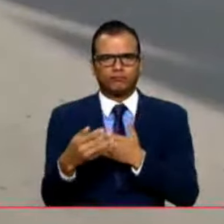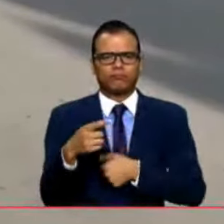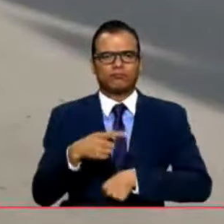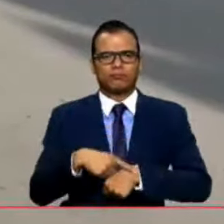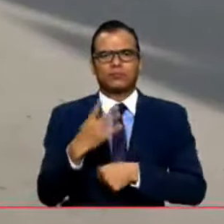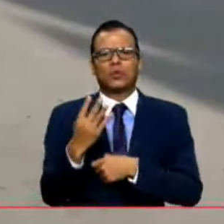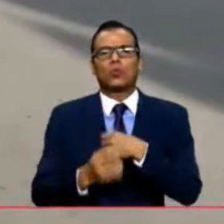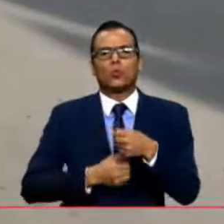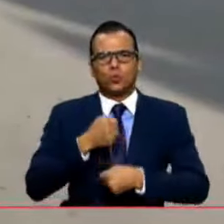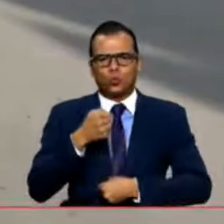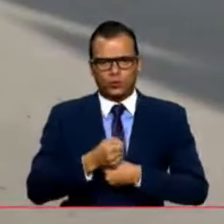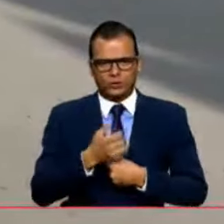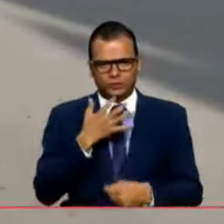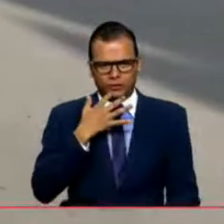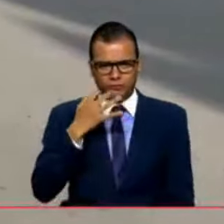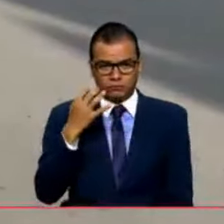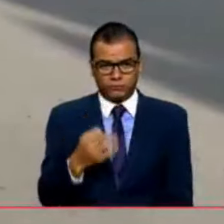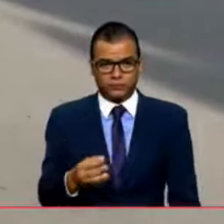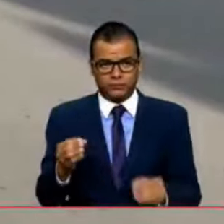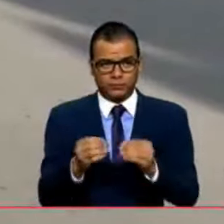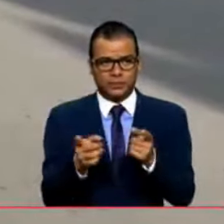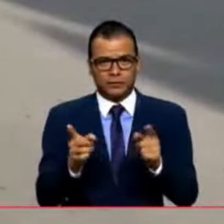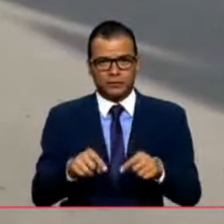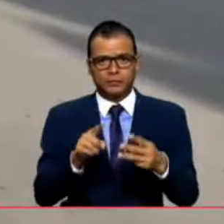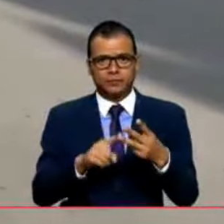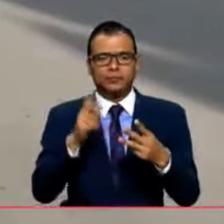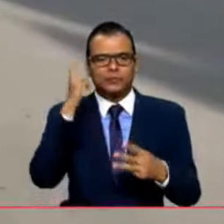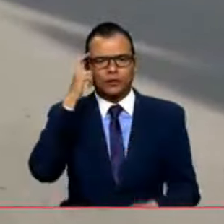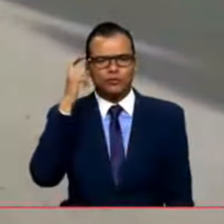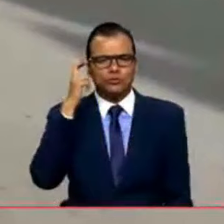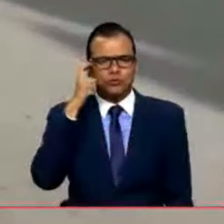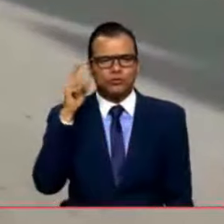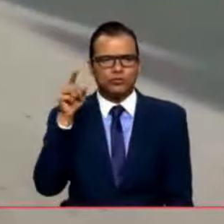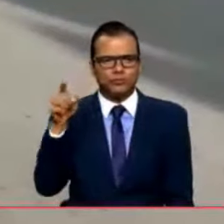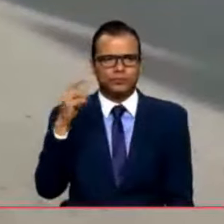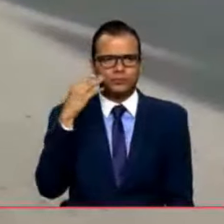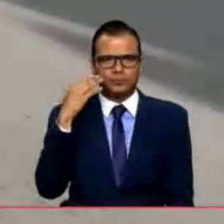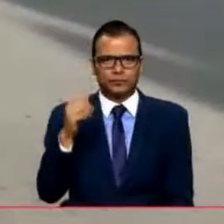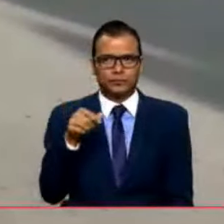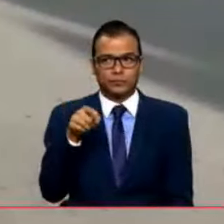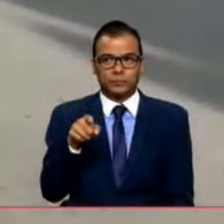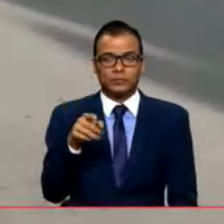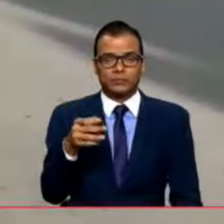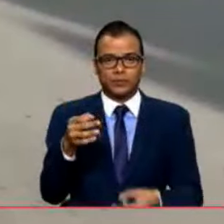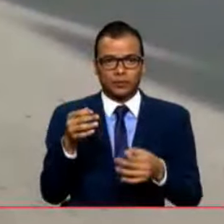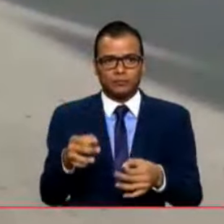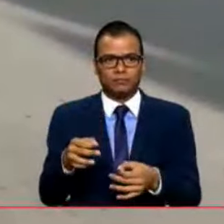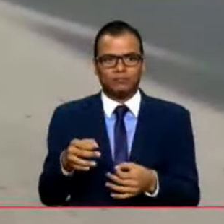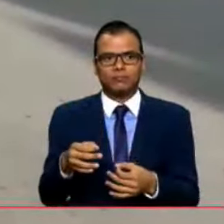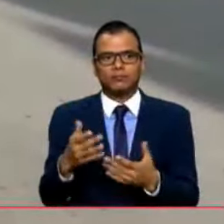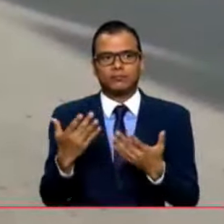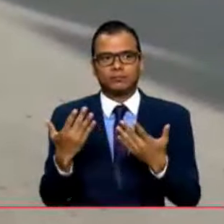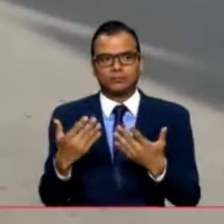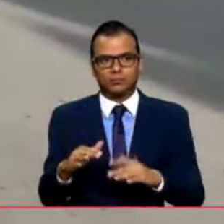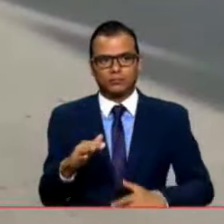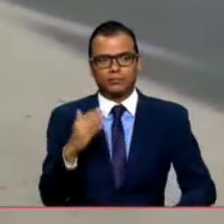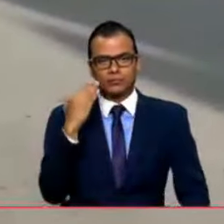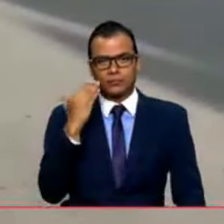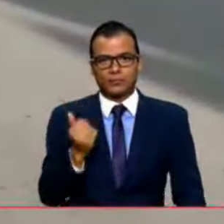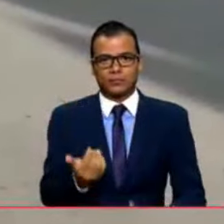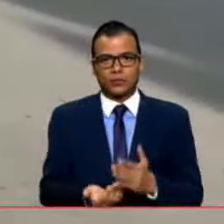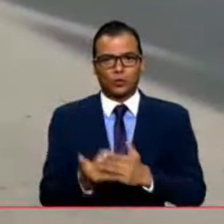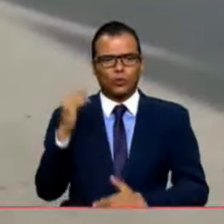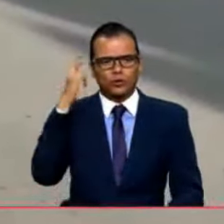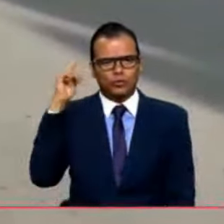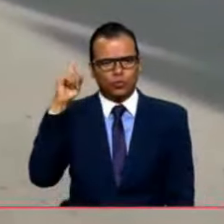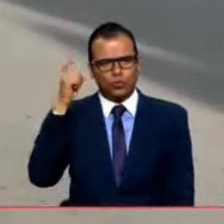próximos 4 años. Además, en el departamento de El Chocó, en un acto compartido, la gobernadora Nubia